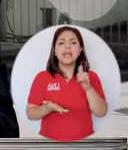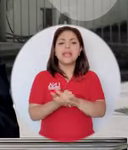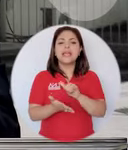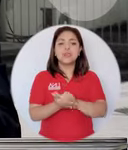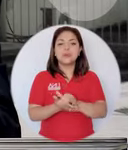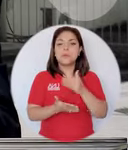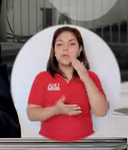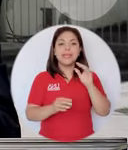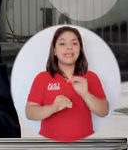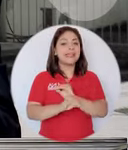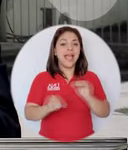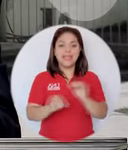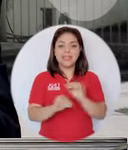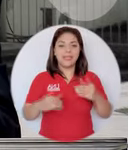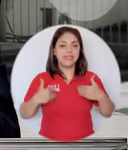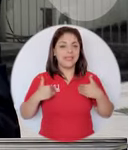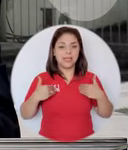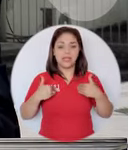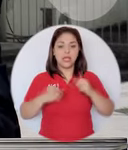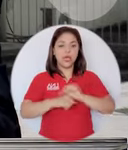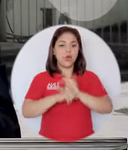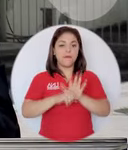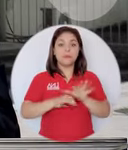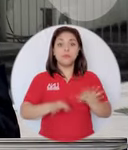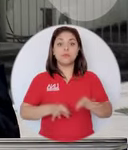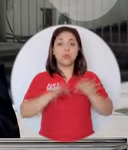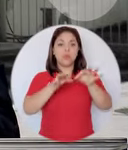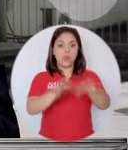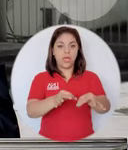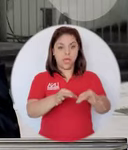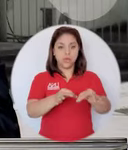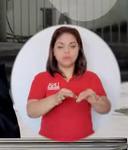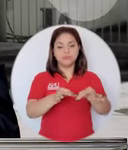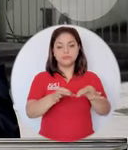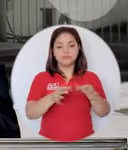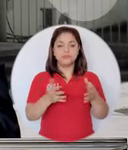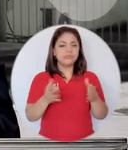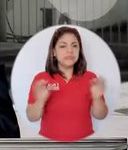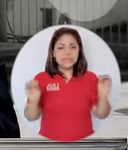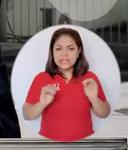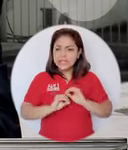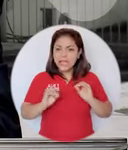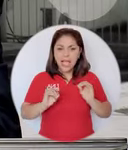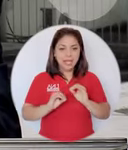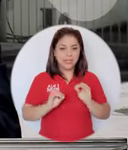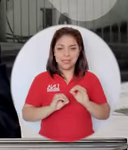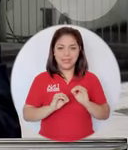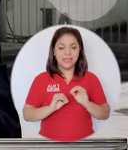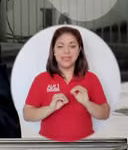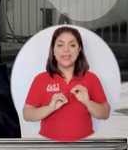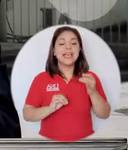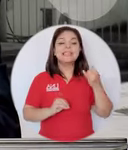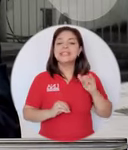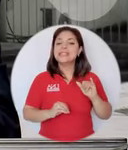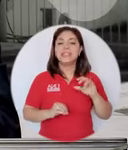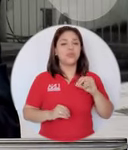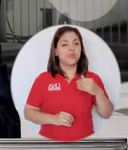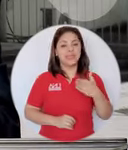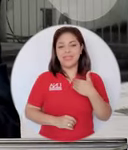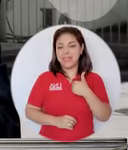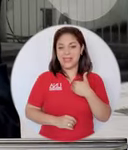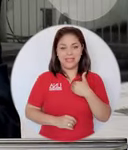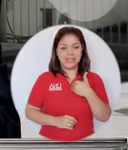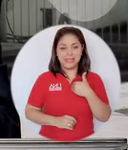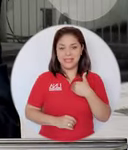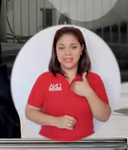Porque nadie tiene un COVID prolongado, o también con lo que la gente le denomina el long COVID, nadie tiene un COVID prolongado si